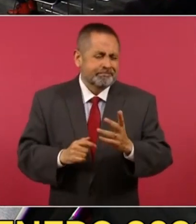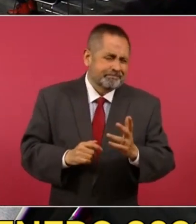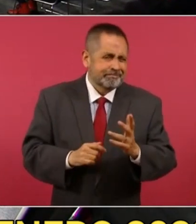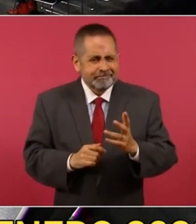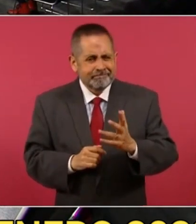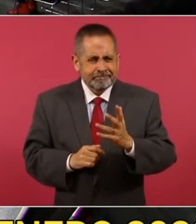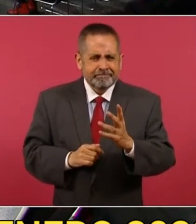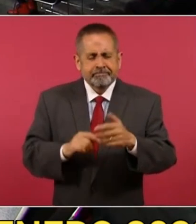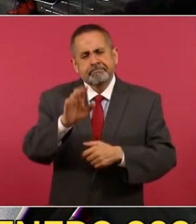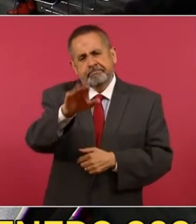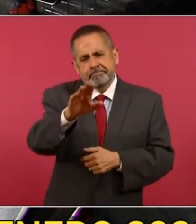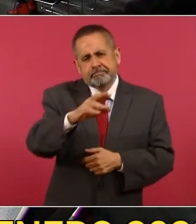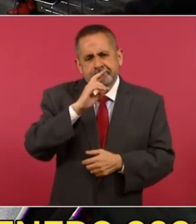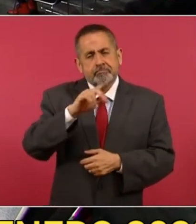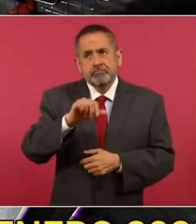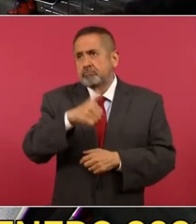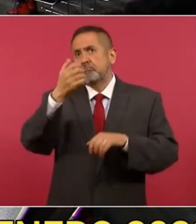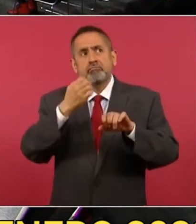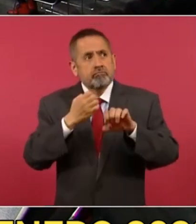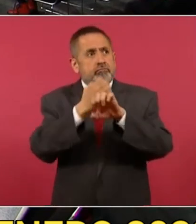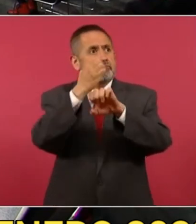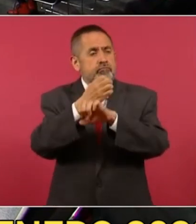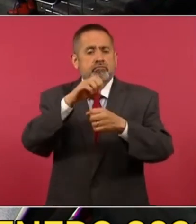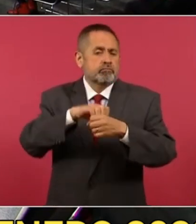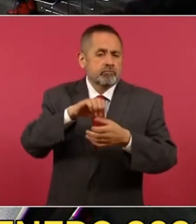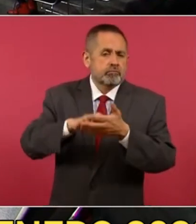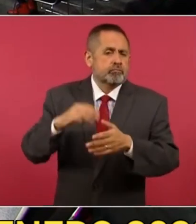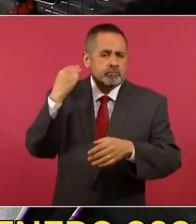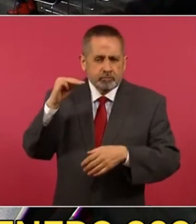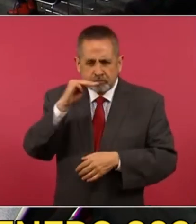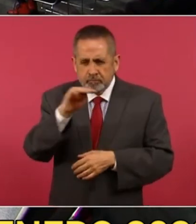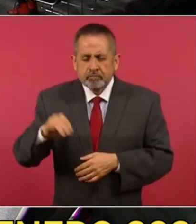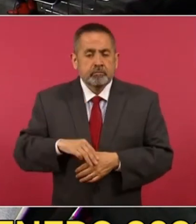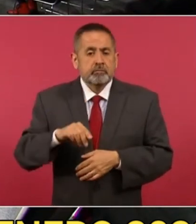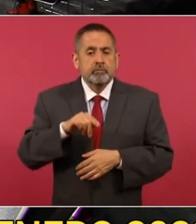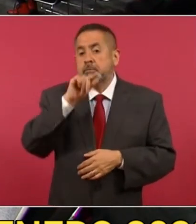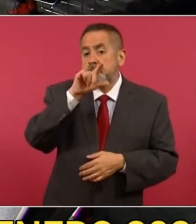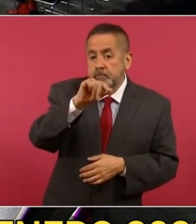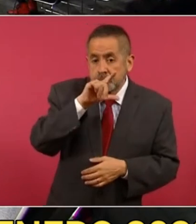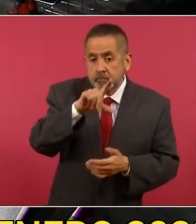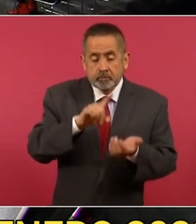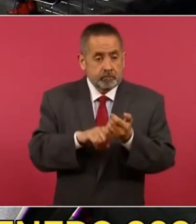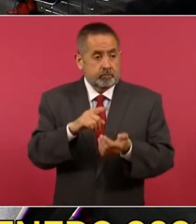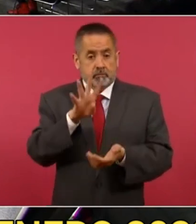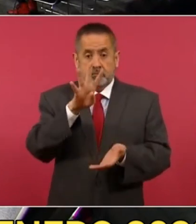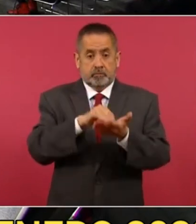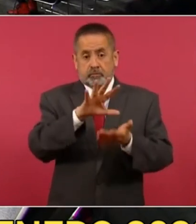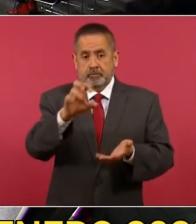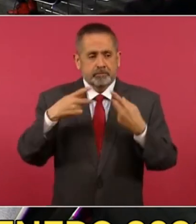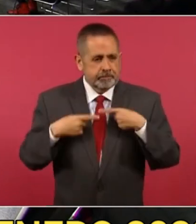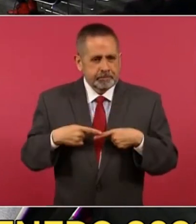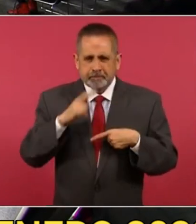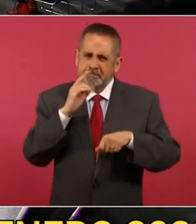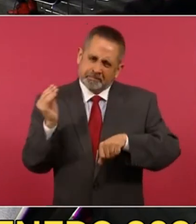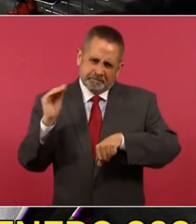¿No haría falta, presidente, que en otros estados como Michoacán, Jalisco, que tienen 4,500 elementos de la Guardia Nacional,